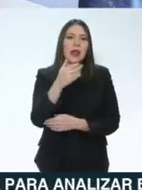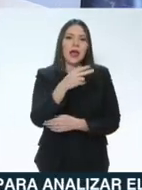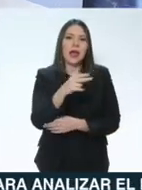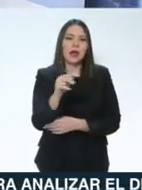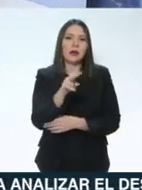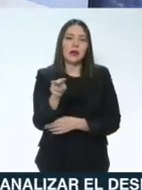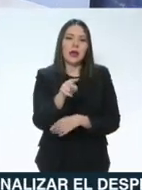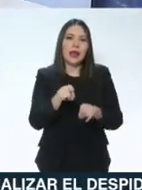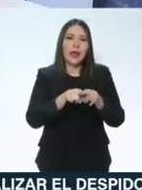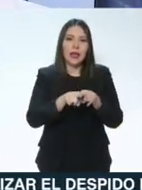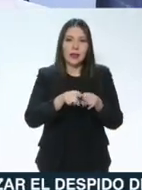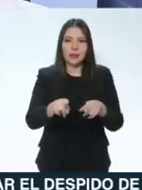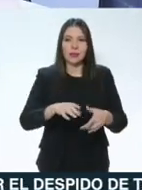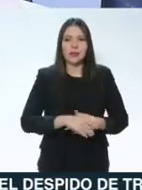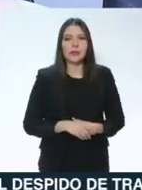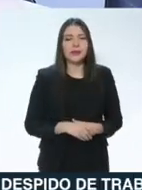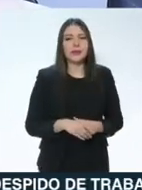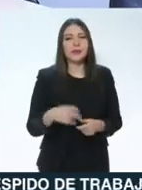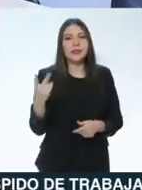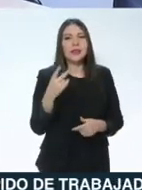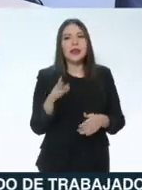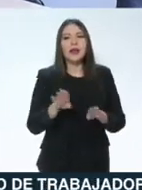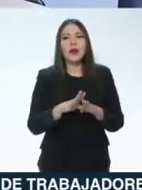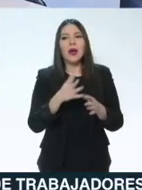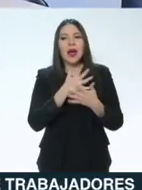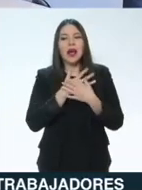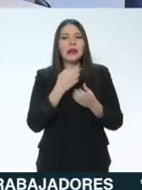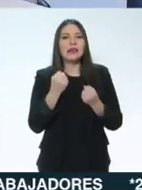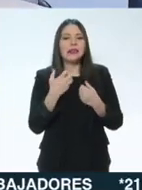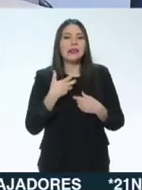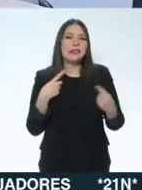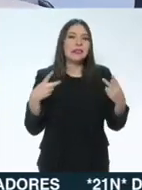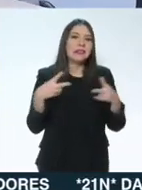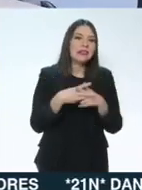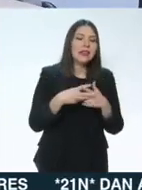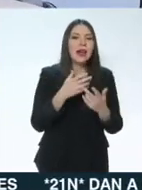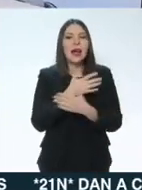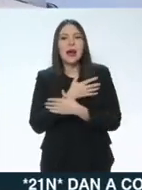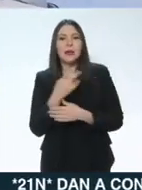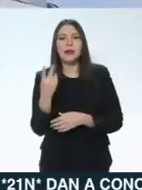mamá nos dice que nos queríamos con amor apache. Exacto. Me quieren con amor apache. Pero pues sin